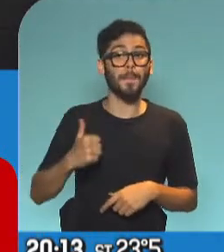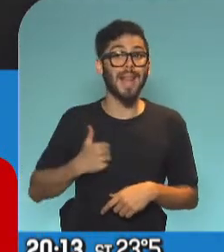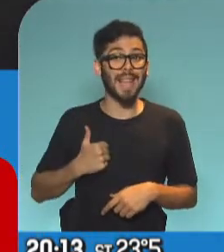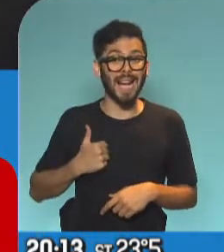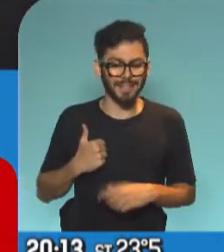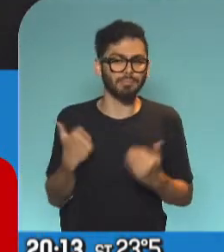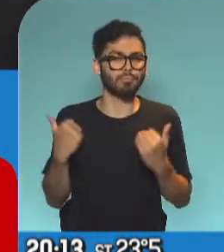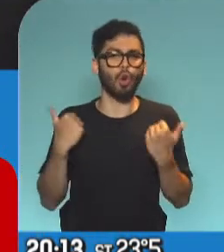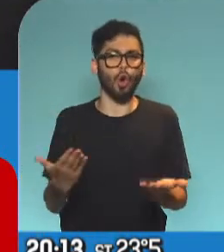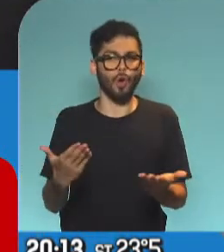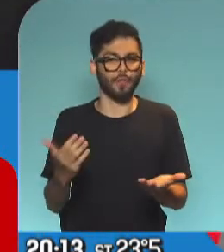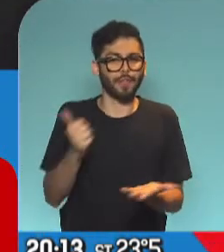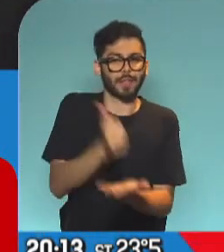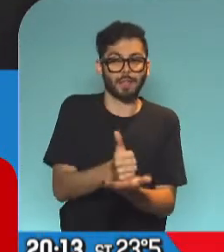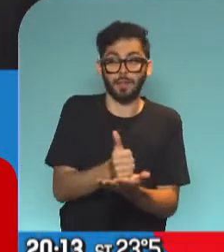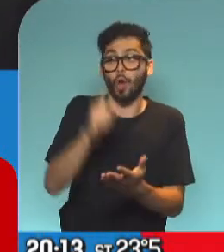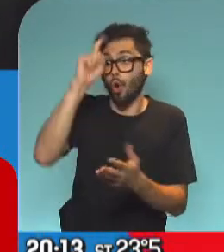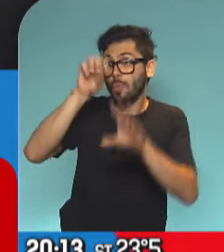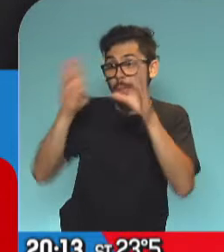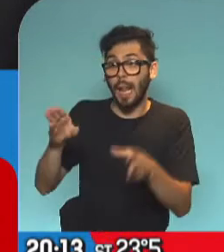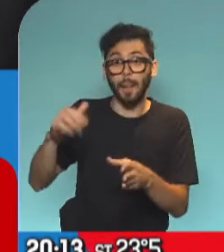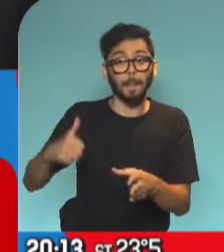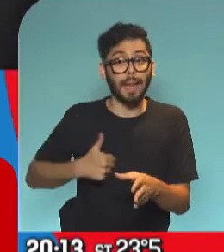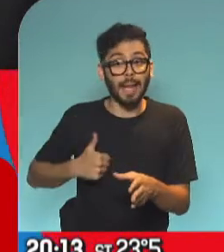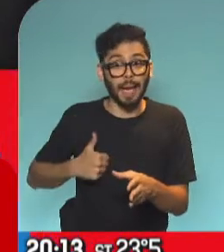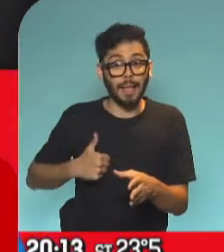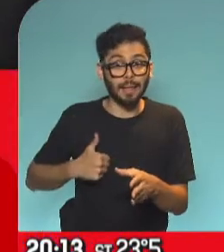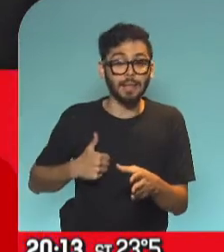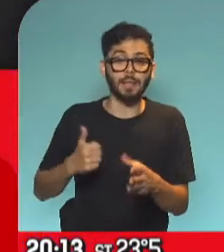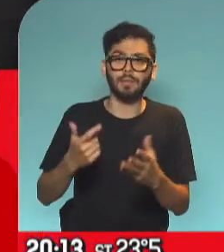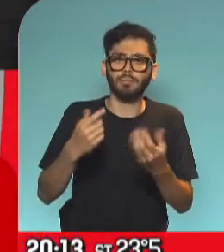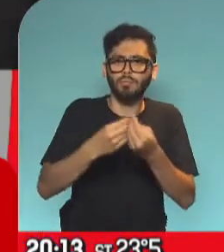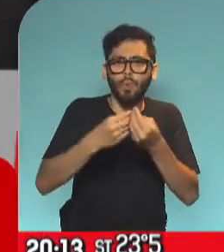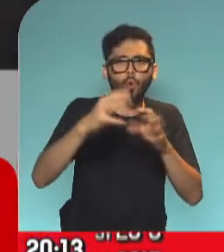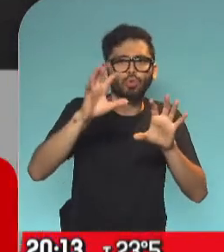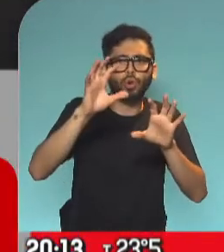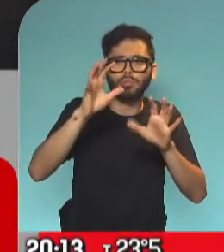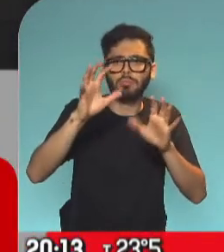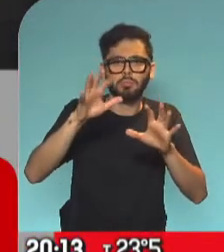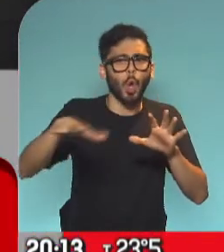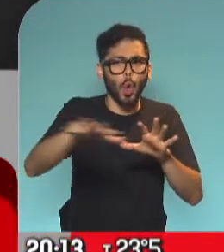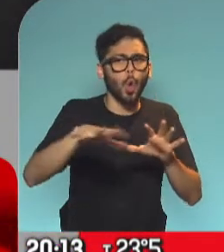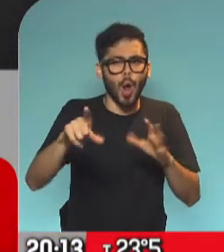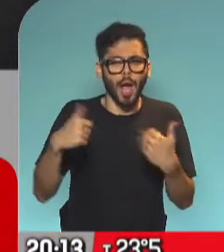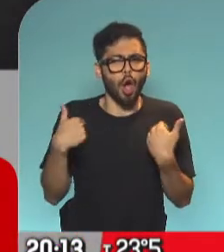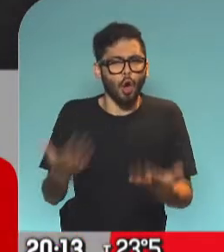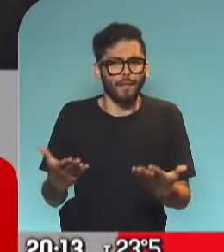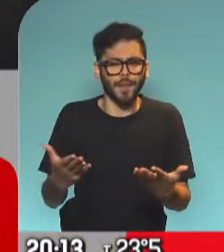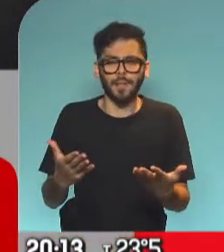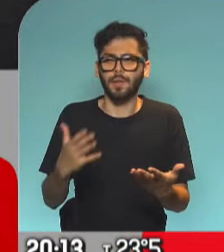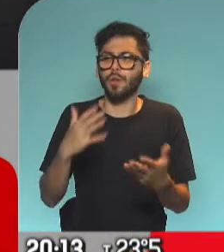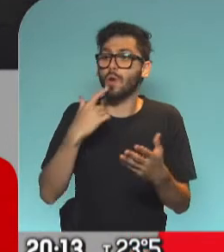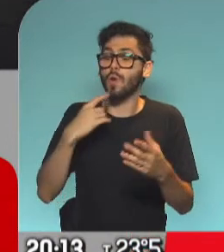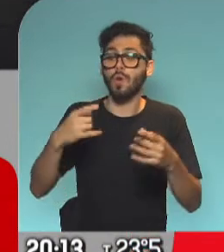hospitales militares y divisiones de sanidad militar en muchos regimientos militares. Nuestros regimientos también pueden